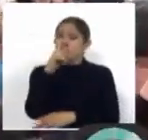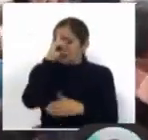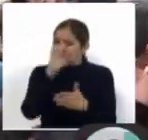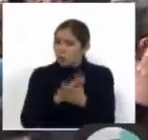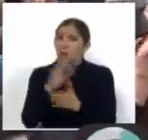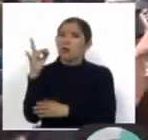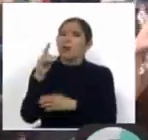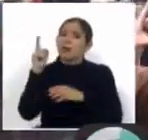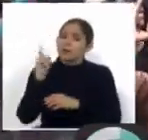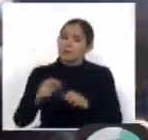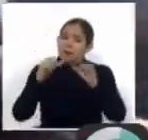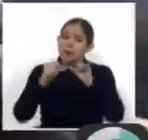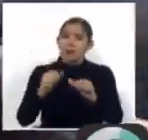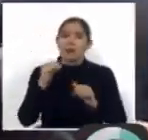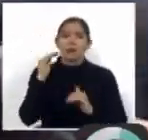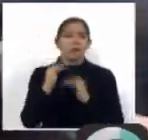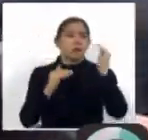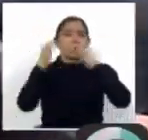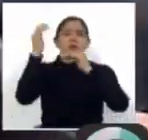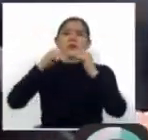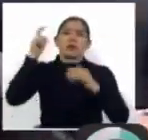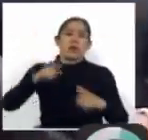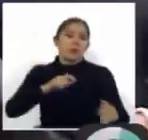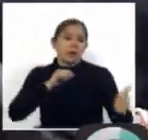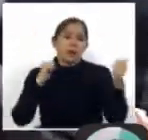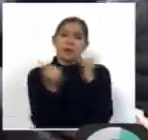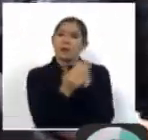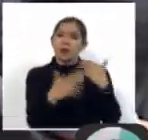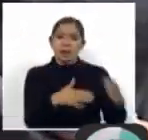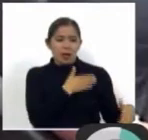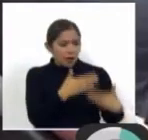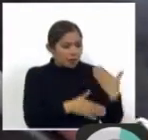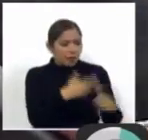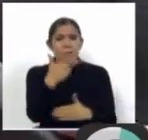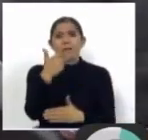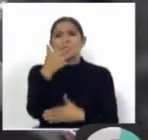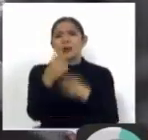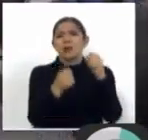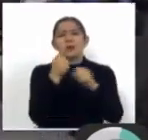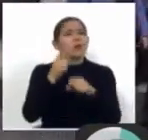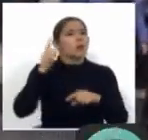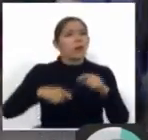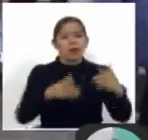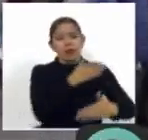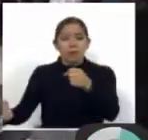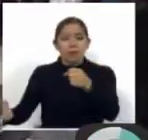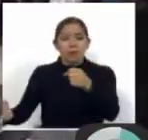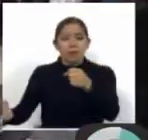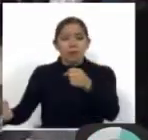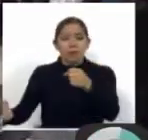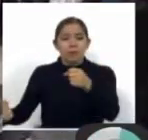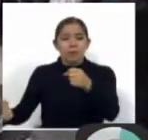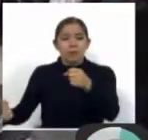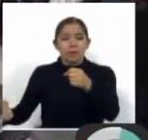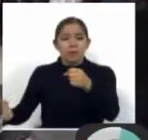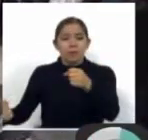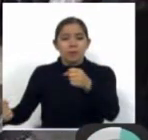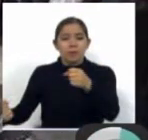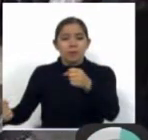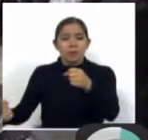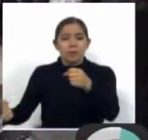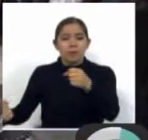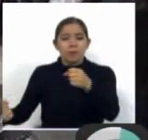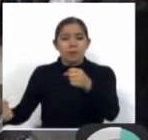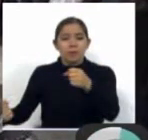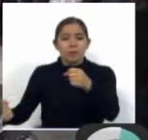seguir construyéndose, tiene que cambiar. Ya hemos avanzado 13 años y no podemos volver atrás. Estoy para apoyar